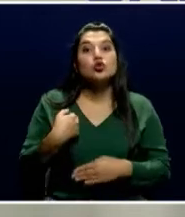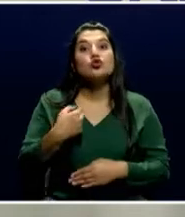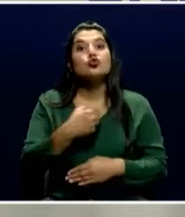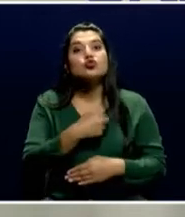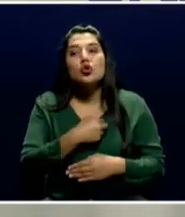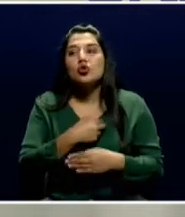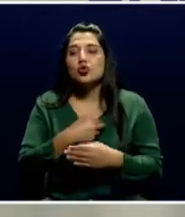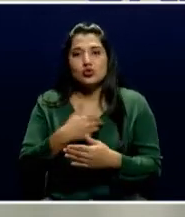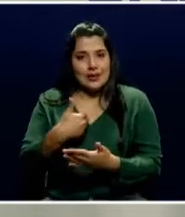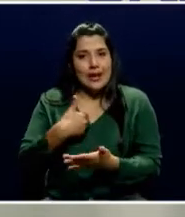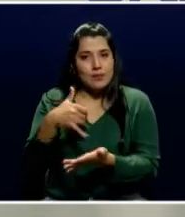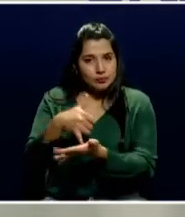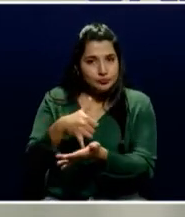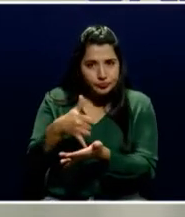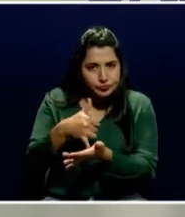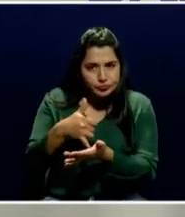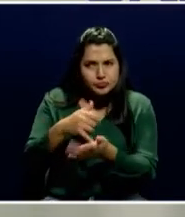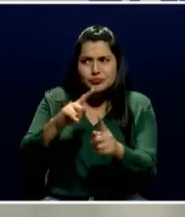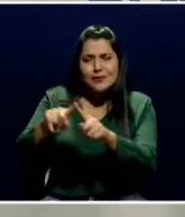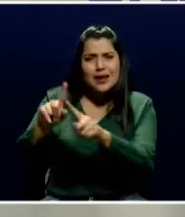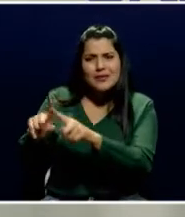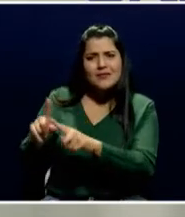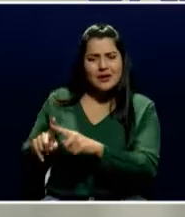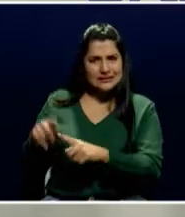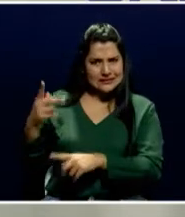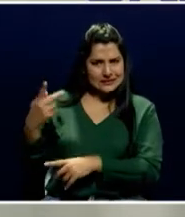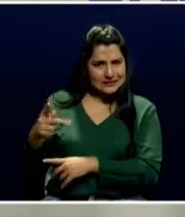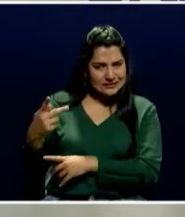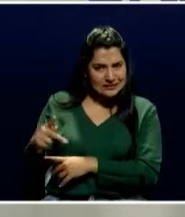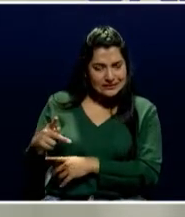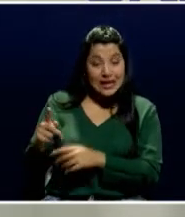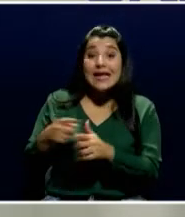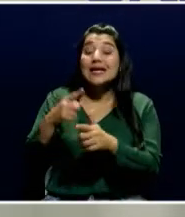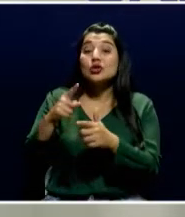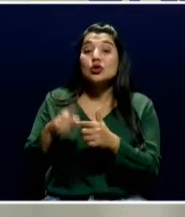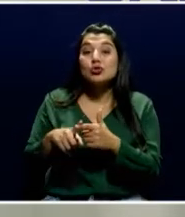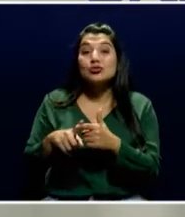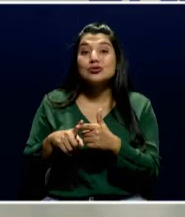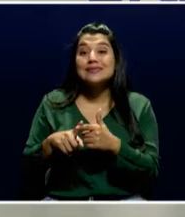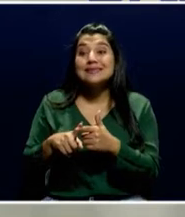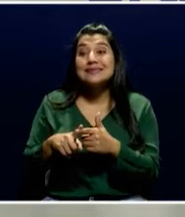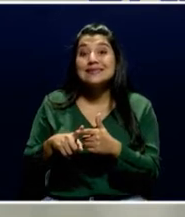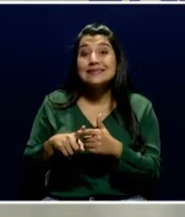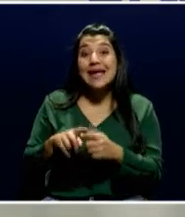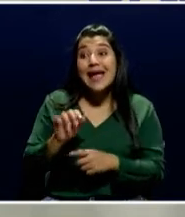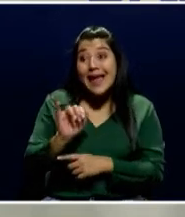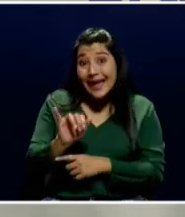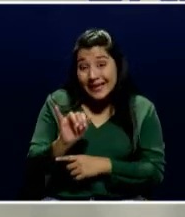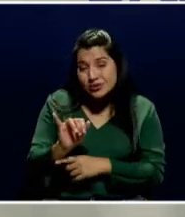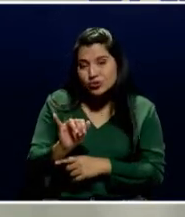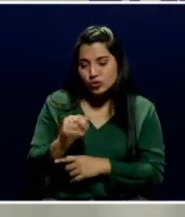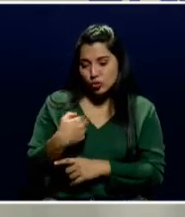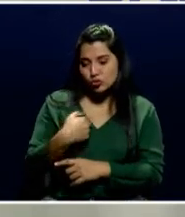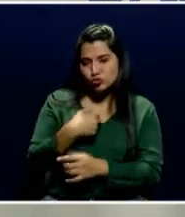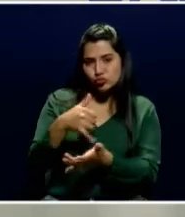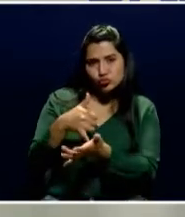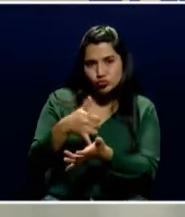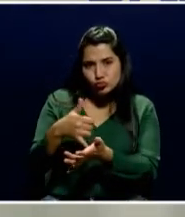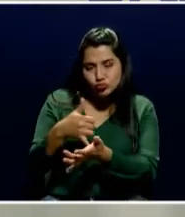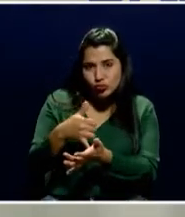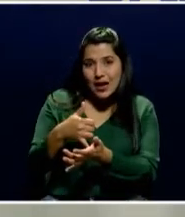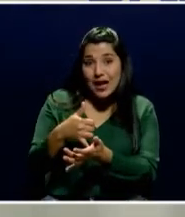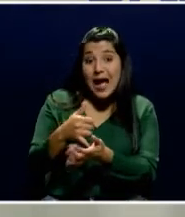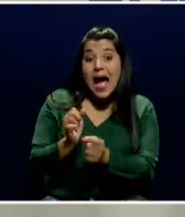susceptibles, somos vulnerables a una serie de amenazas, y eso es lo que realmente nos hace poder percibir o identificar ese riesgo